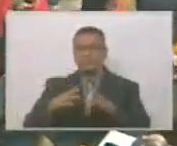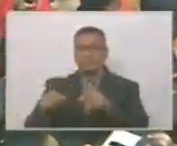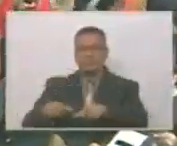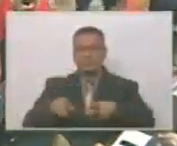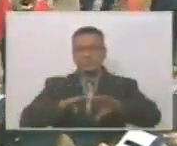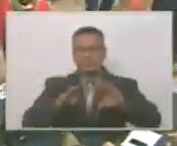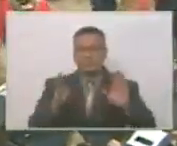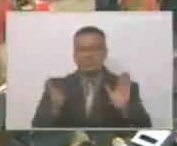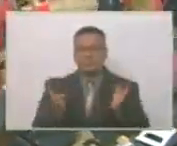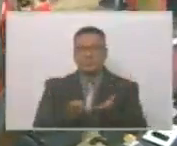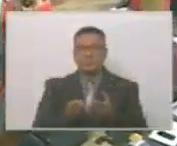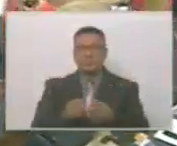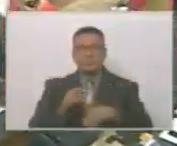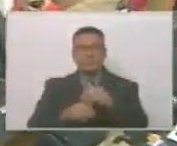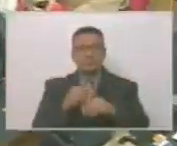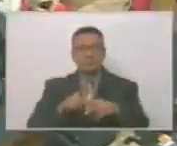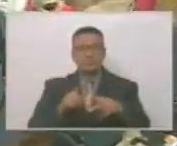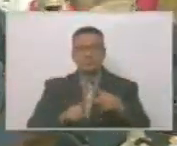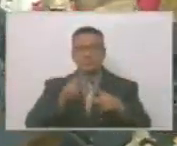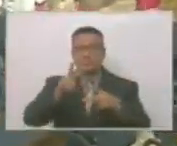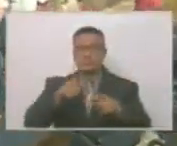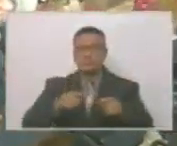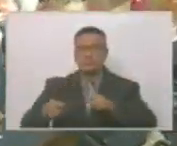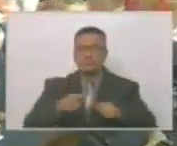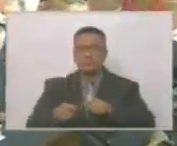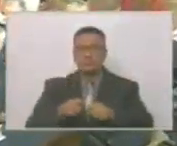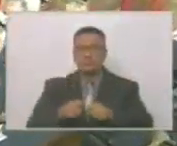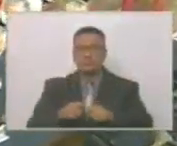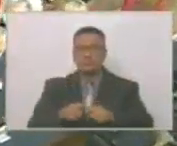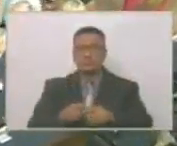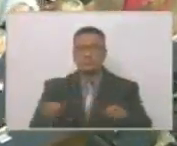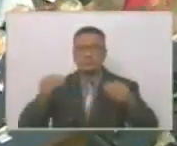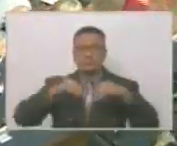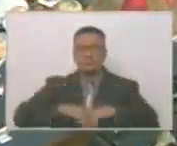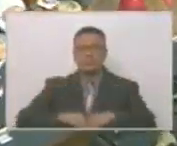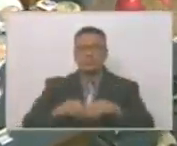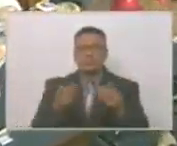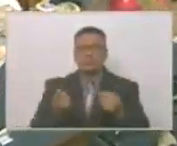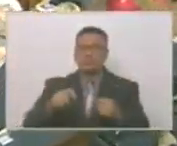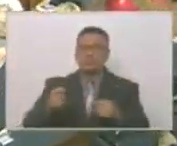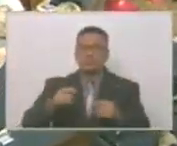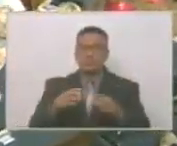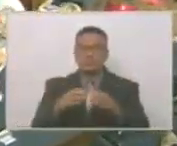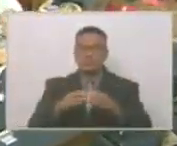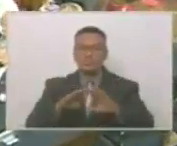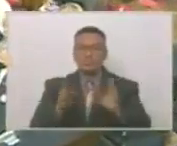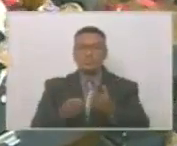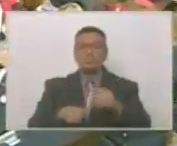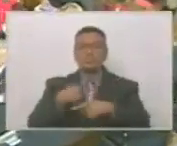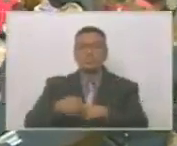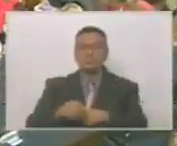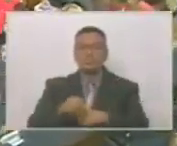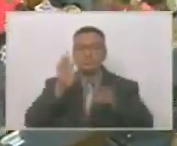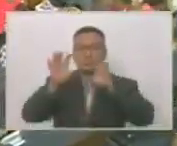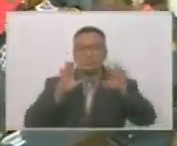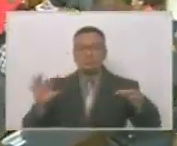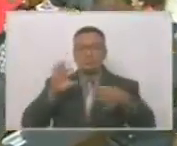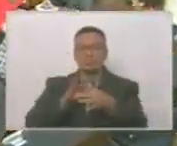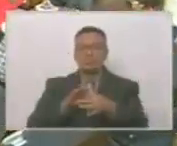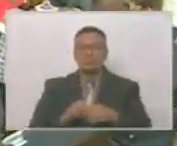mundial, que lo convierte en el segundo mecanismo de concertación con más miembros del mundo después de las Naciones